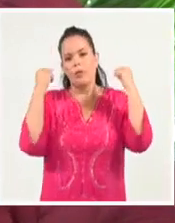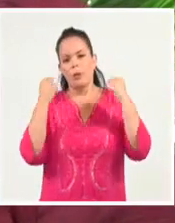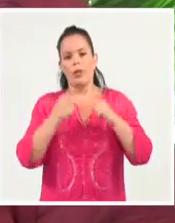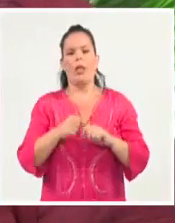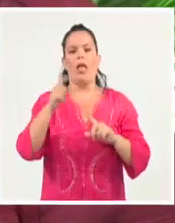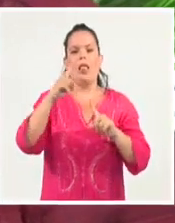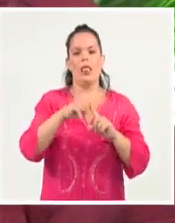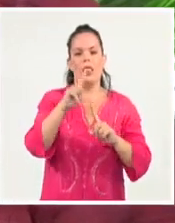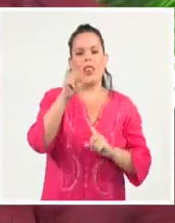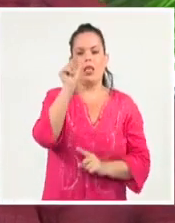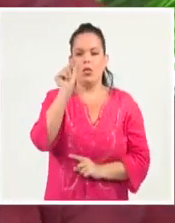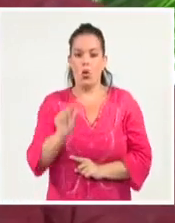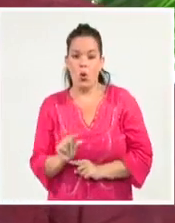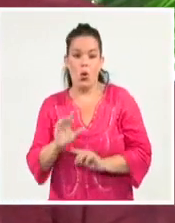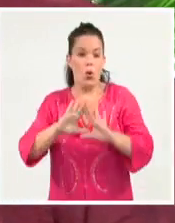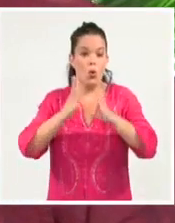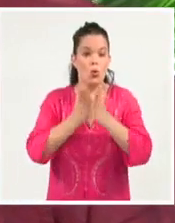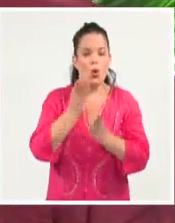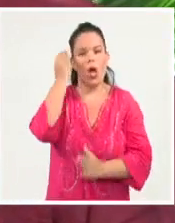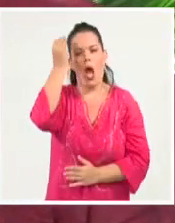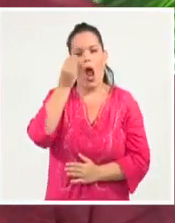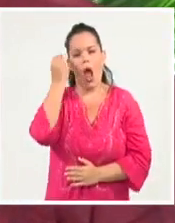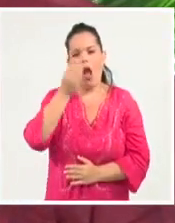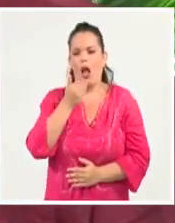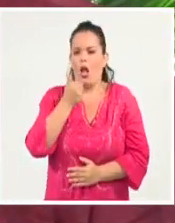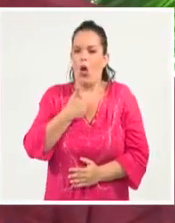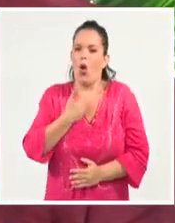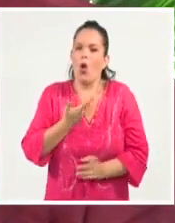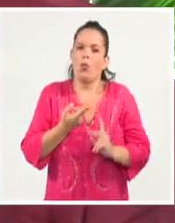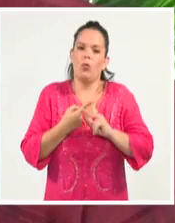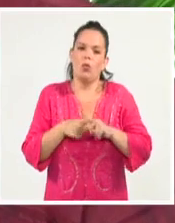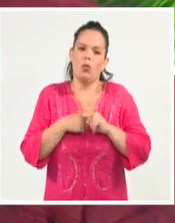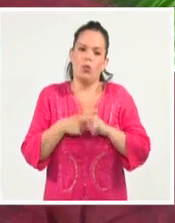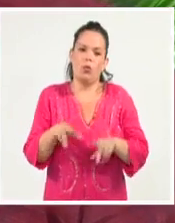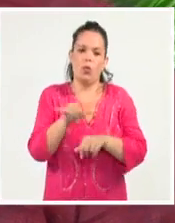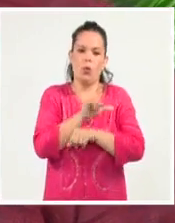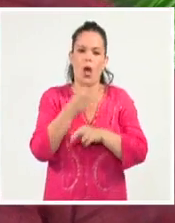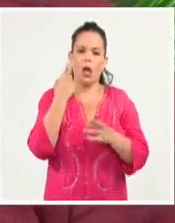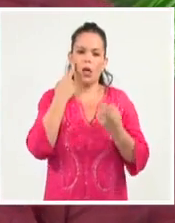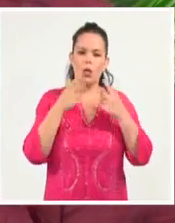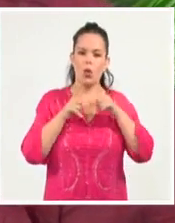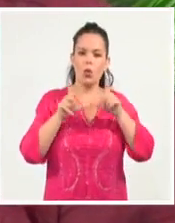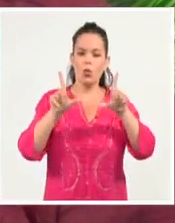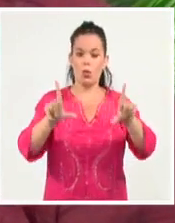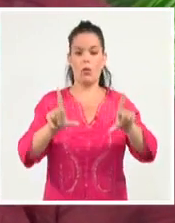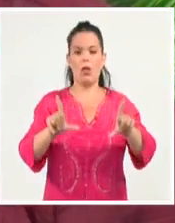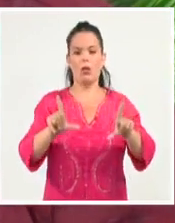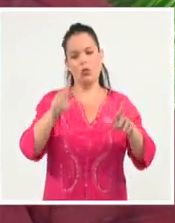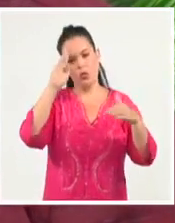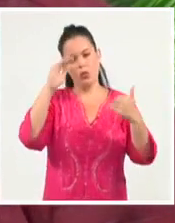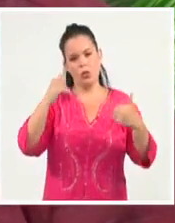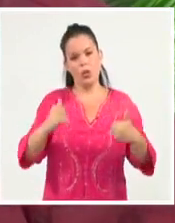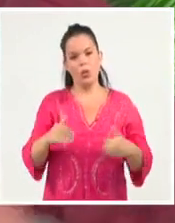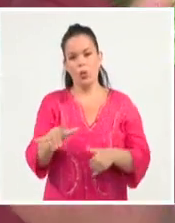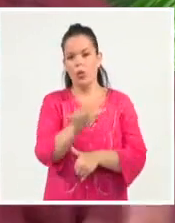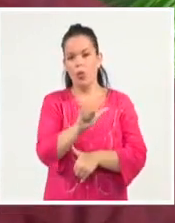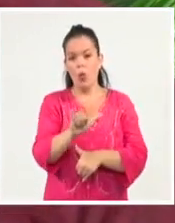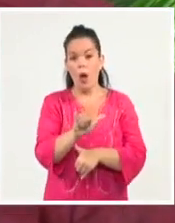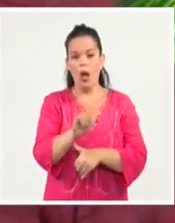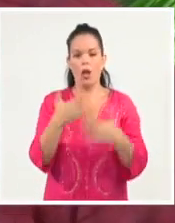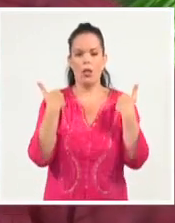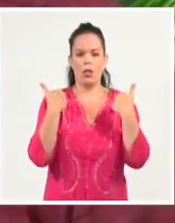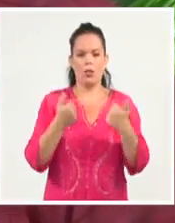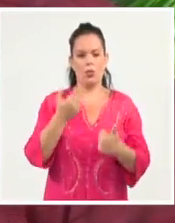tecnólogos buscando soluciones, y ese mismo reconocimiento a los trabajadores del sector lo tiene sin lugar a dudas la dirección del país, lo